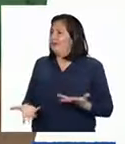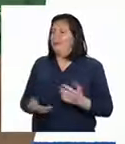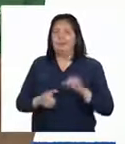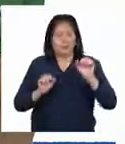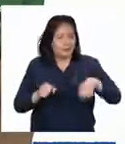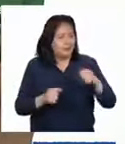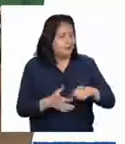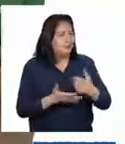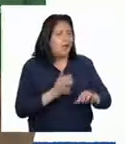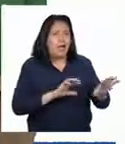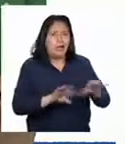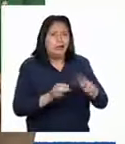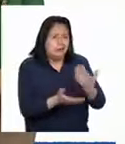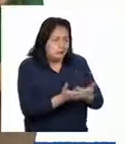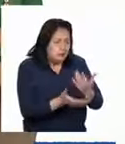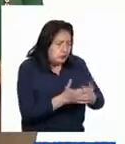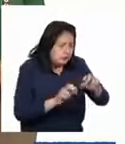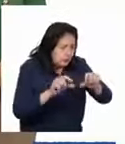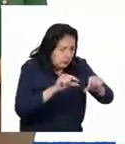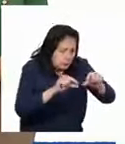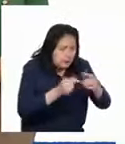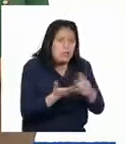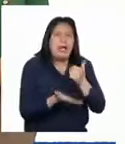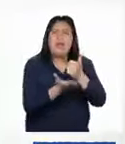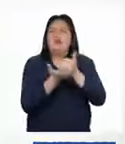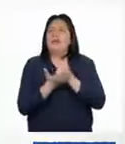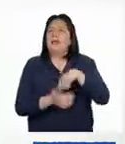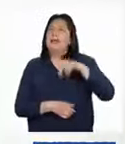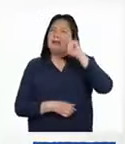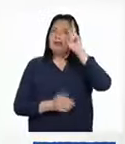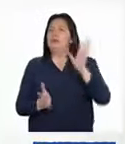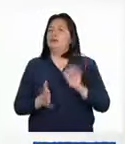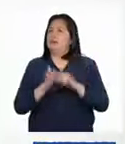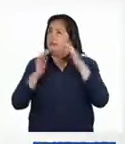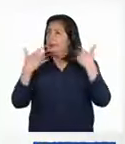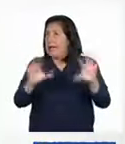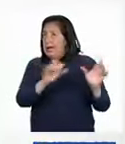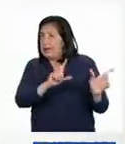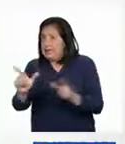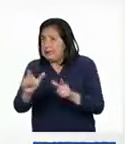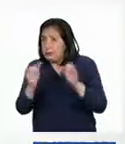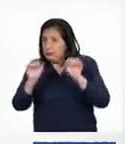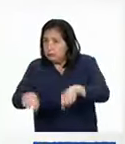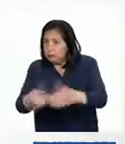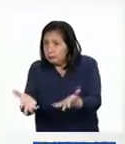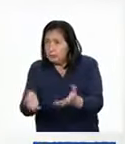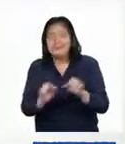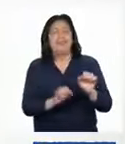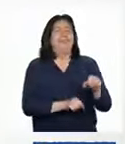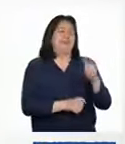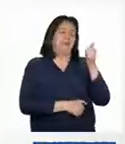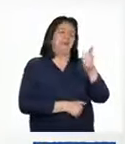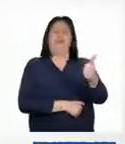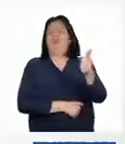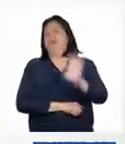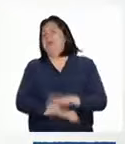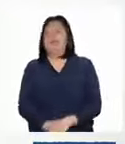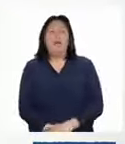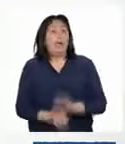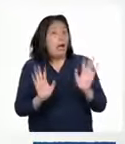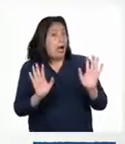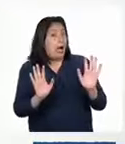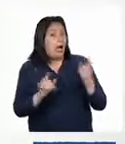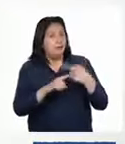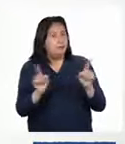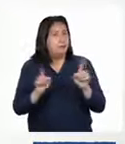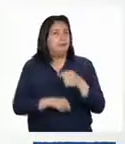para hacer grandes experimentos que ayuden a nuestro país. ¿Están preparados para este programa? ¡Sí! ¡Claro que sí!